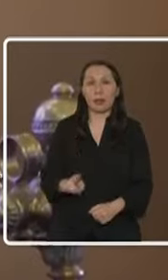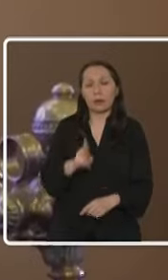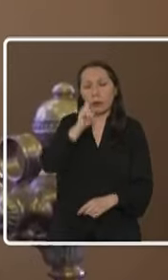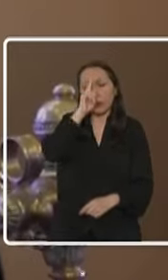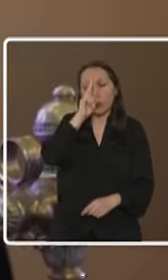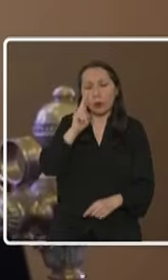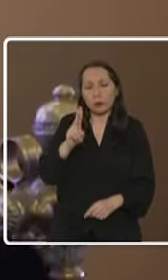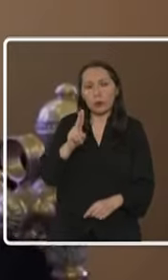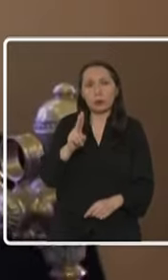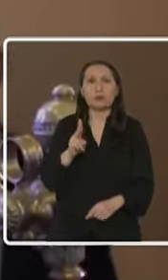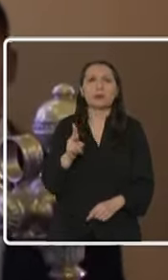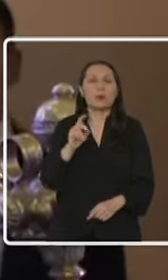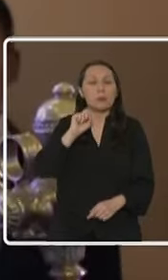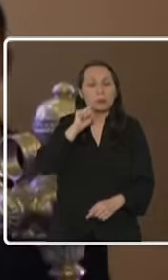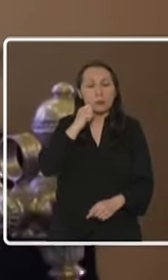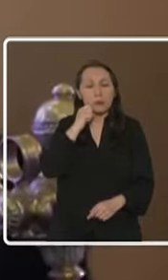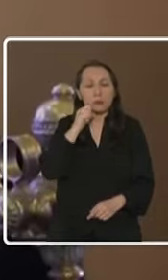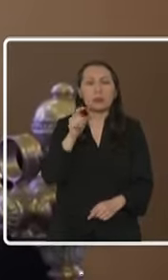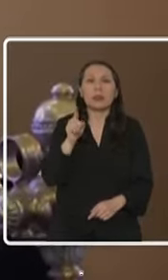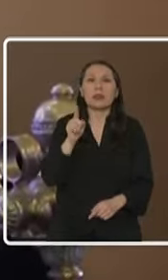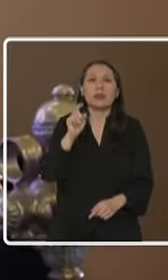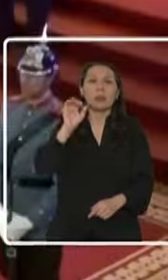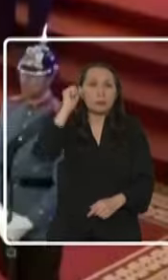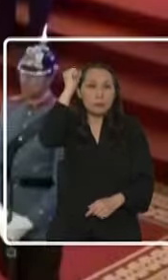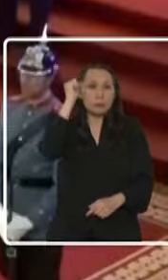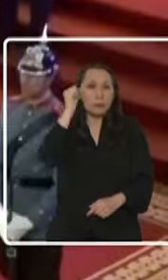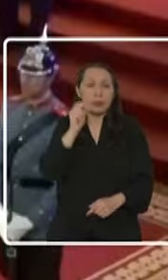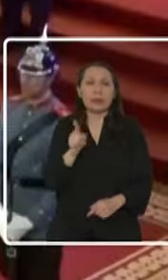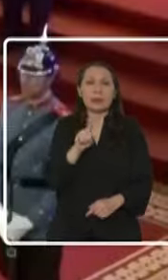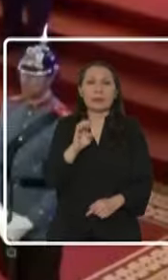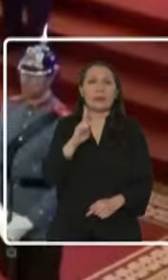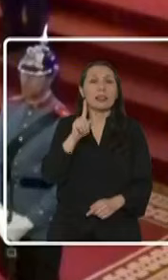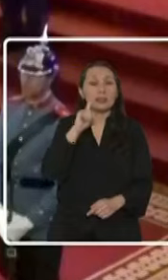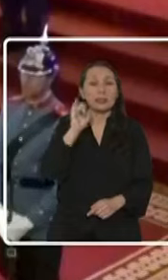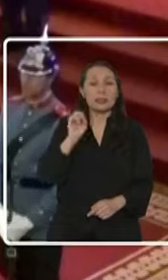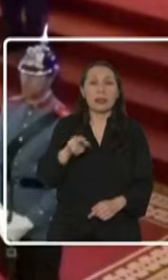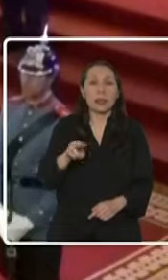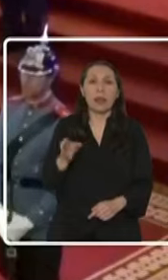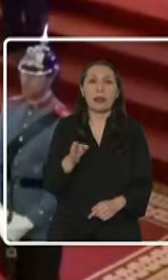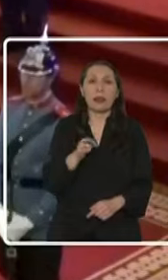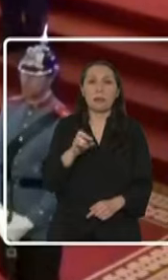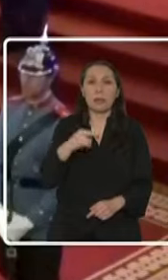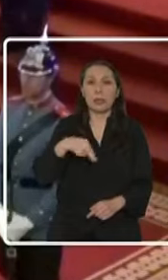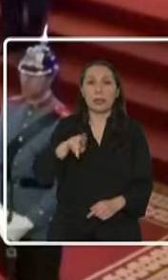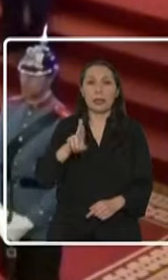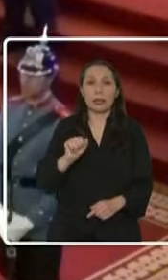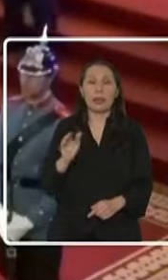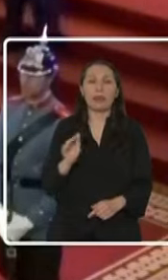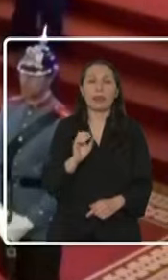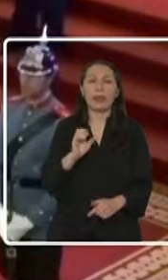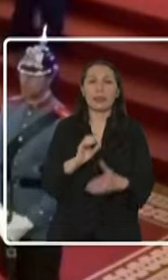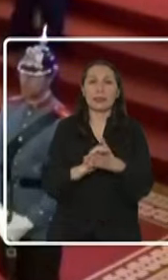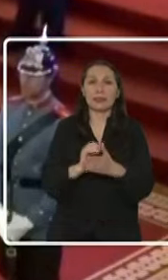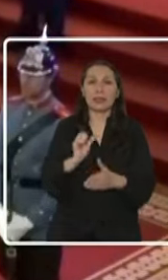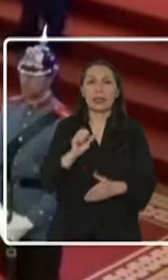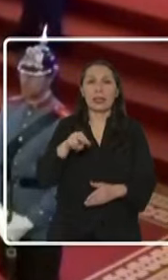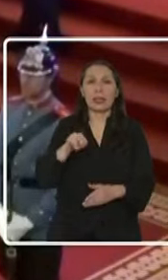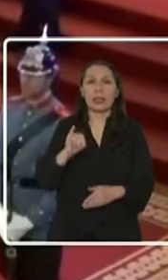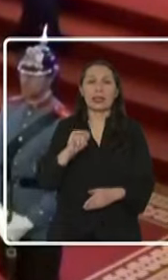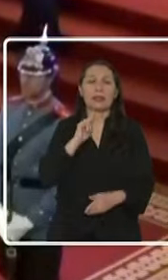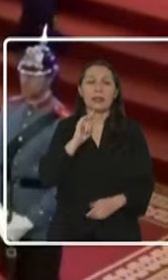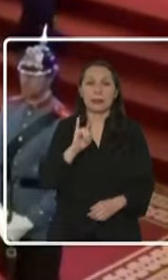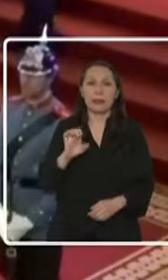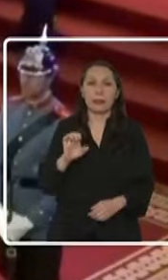quienes finalmente llegaron hasta el ex Congreso Nacional para ser parte de esta despedida de quién fue nuestro